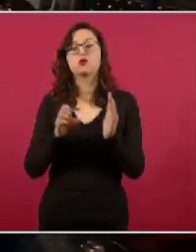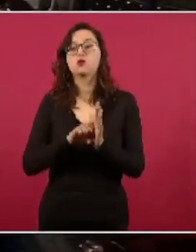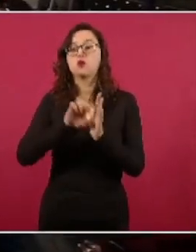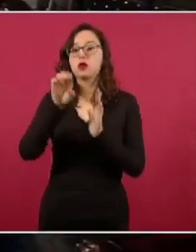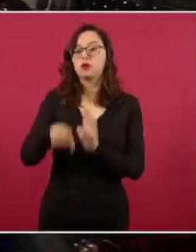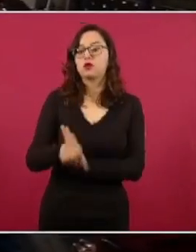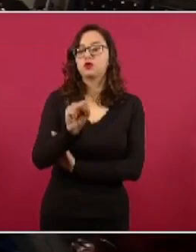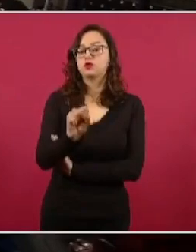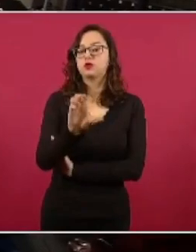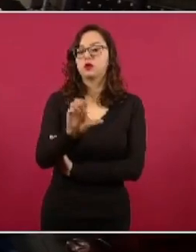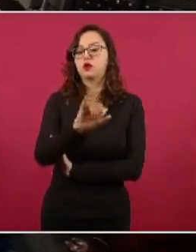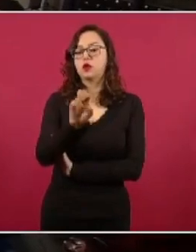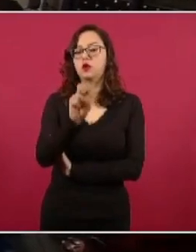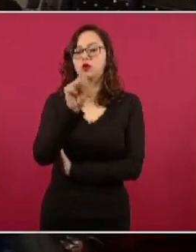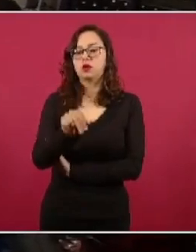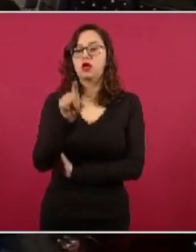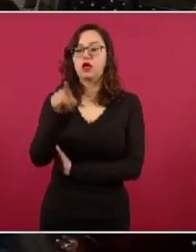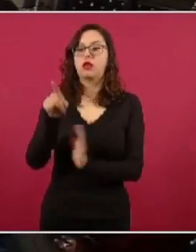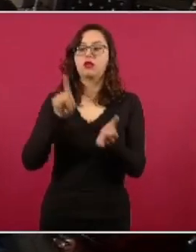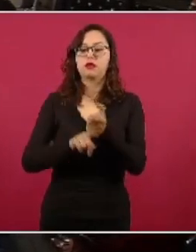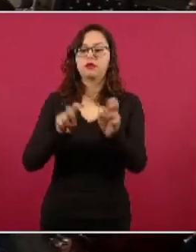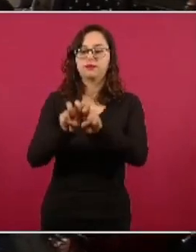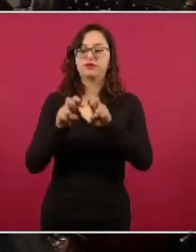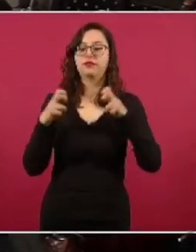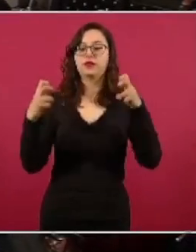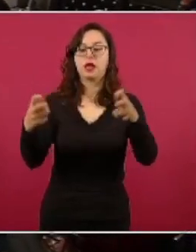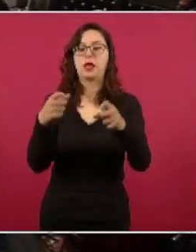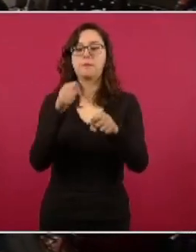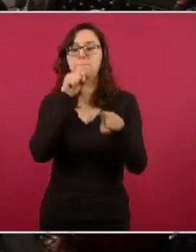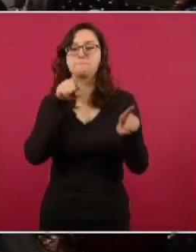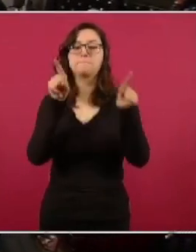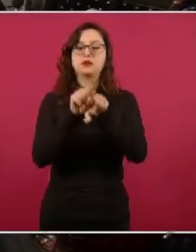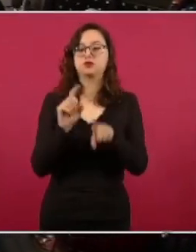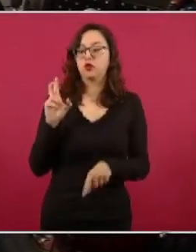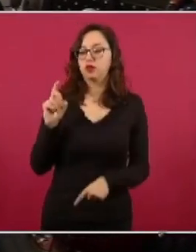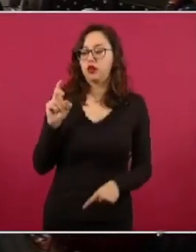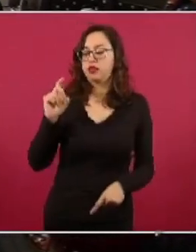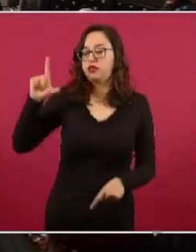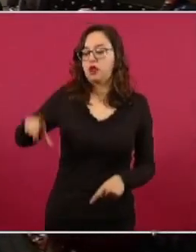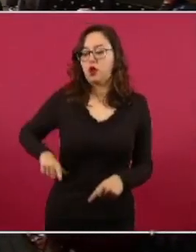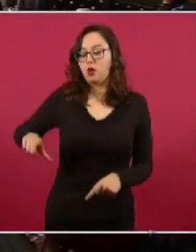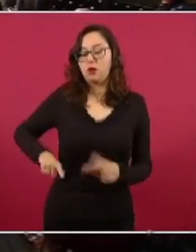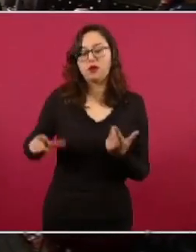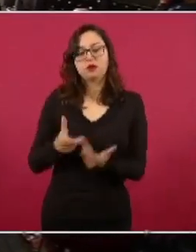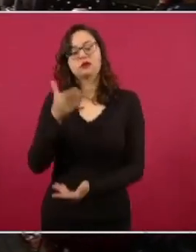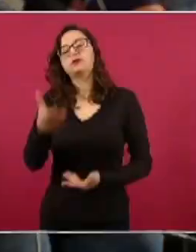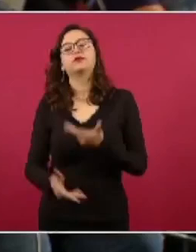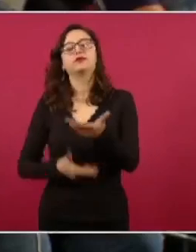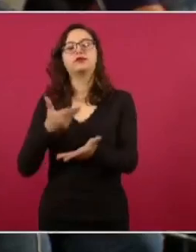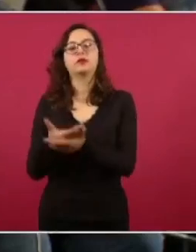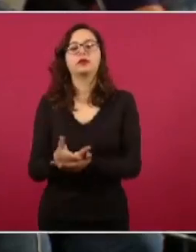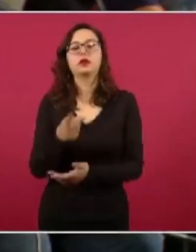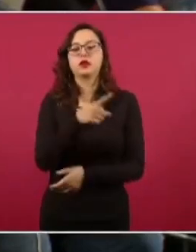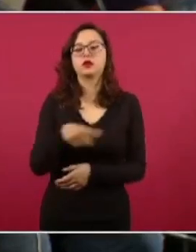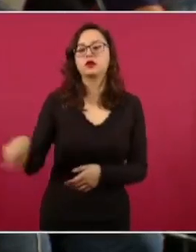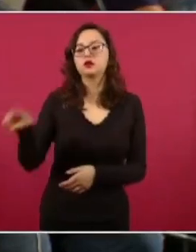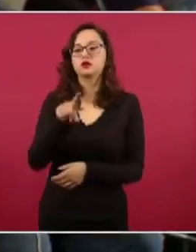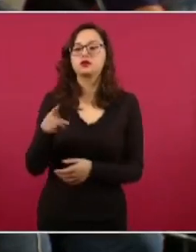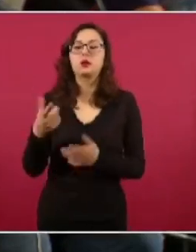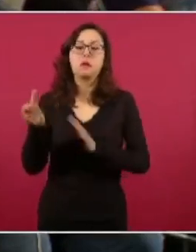otros 30 funcionarios de la Suprema Corte de Justicia de la Nación, estos ministros, 11, ganan más